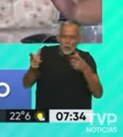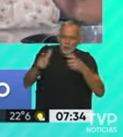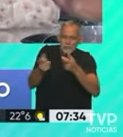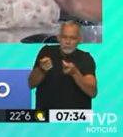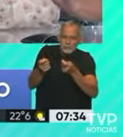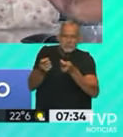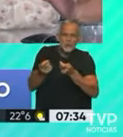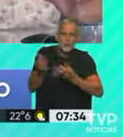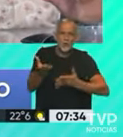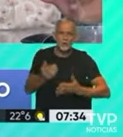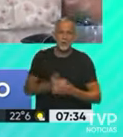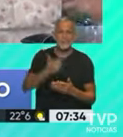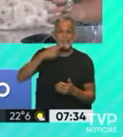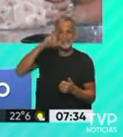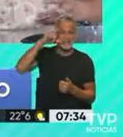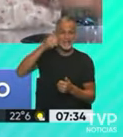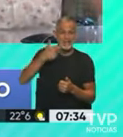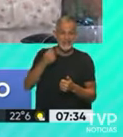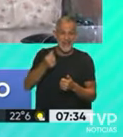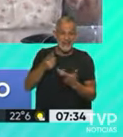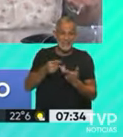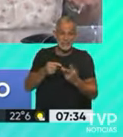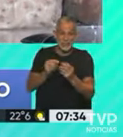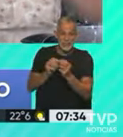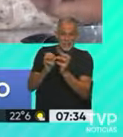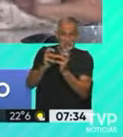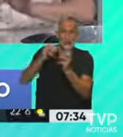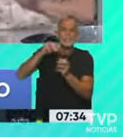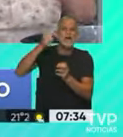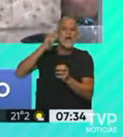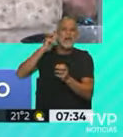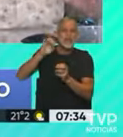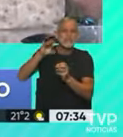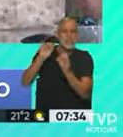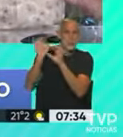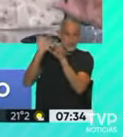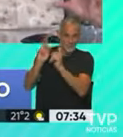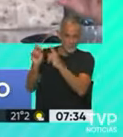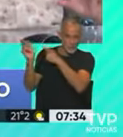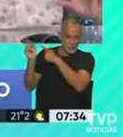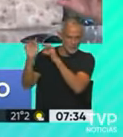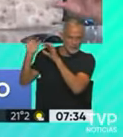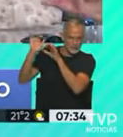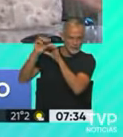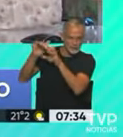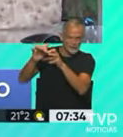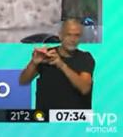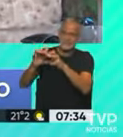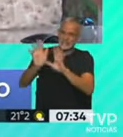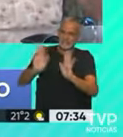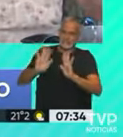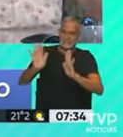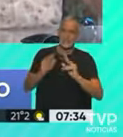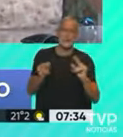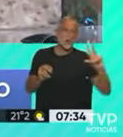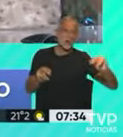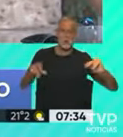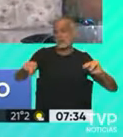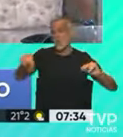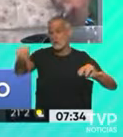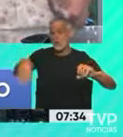hacer ahora eh el senasa es que no se produzcan las mangas O sea hay presencia de langostas lo que tenemos que tratar es de que no se produzca la